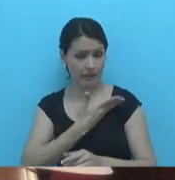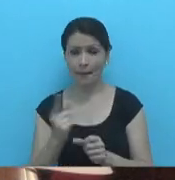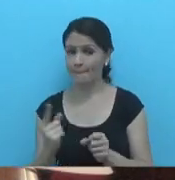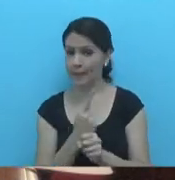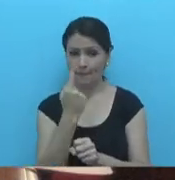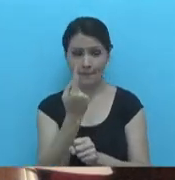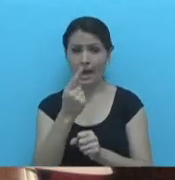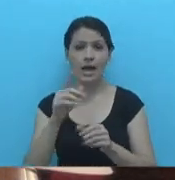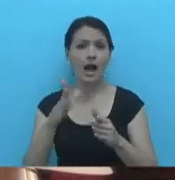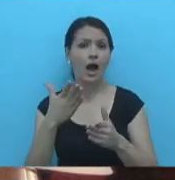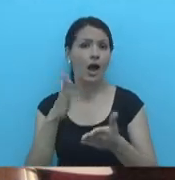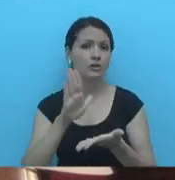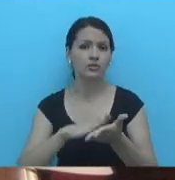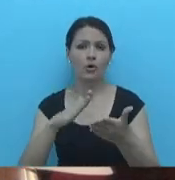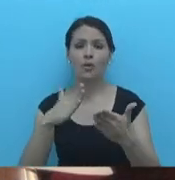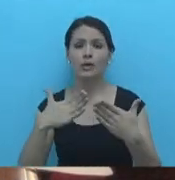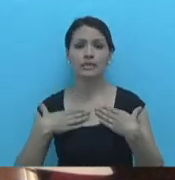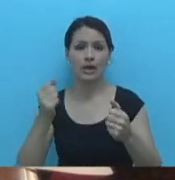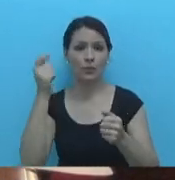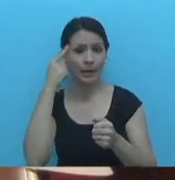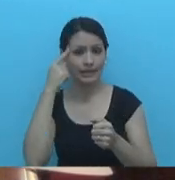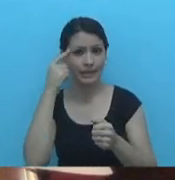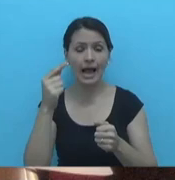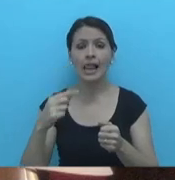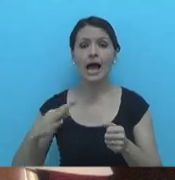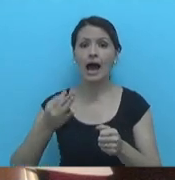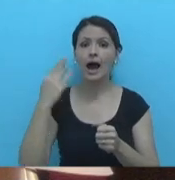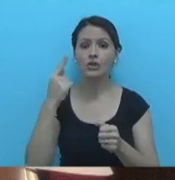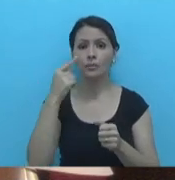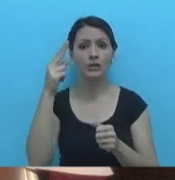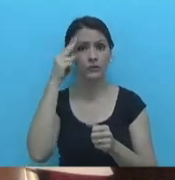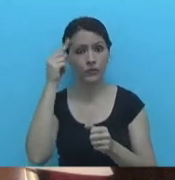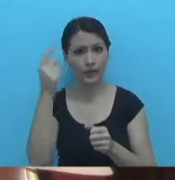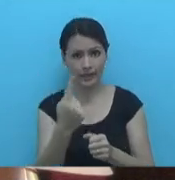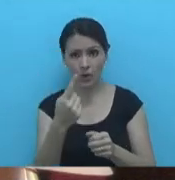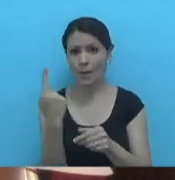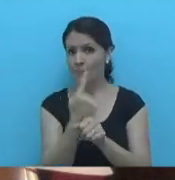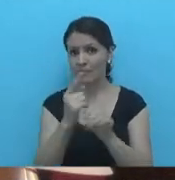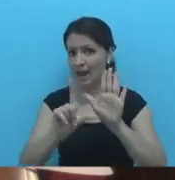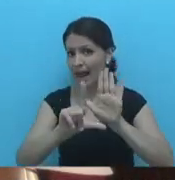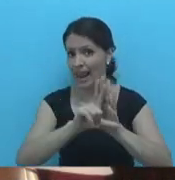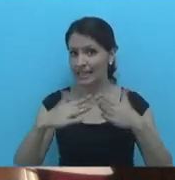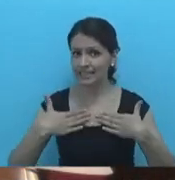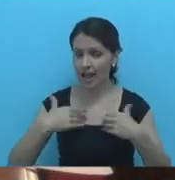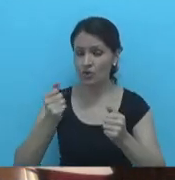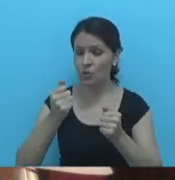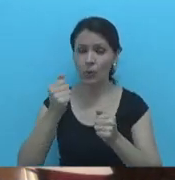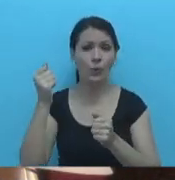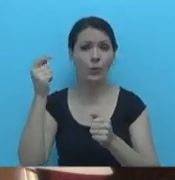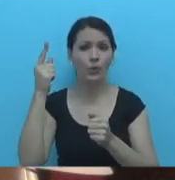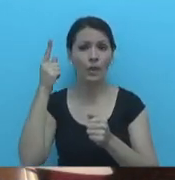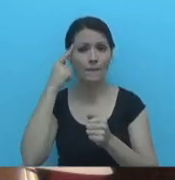salud mental. En el año 91 tuvimos la primera y la ley que está vigente hoy de salud mental, que fue reglamentada en el 2007. Desde ese